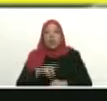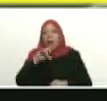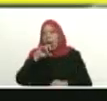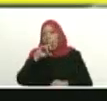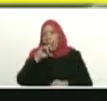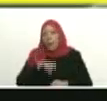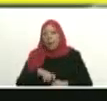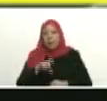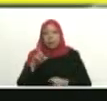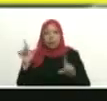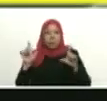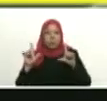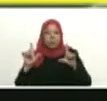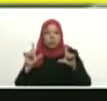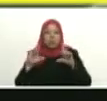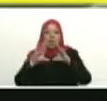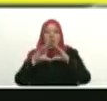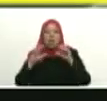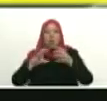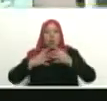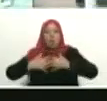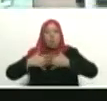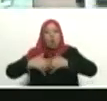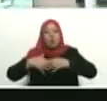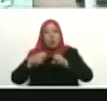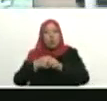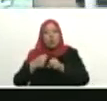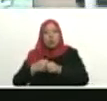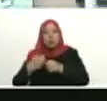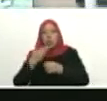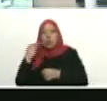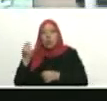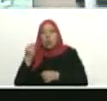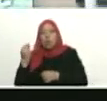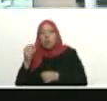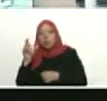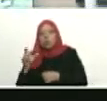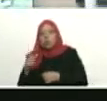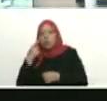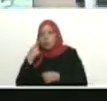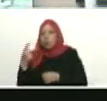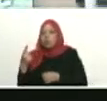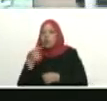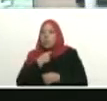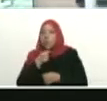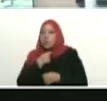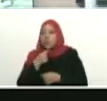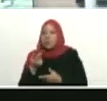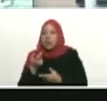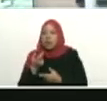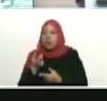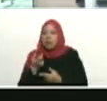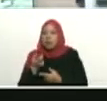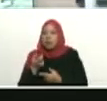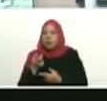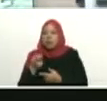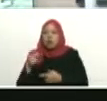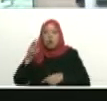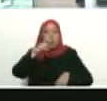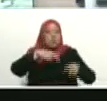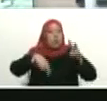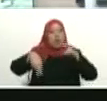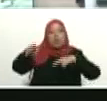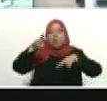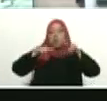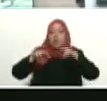a nombrar, A Todo Motor, de aquí, de un joven, yo lo veo. Y ellos se van por el